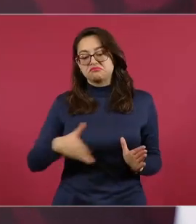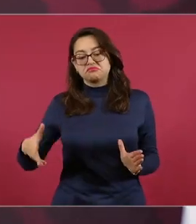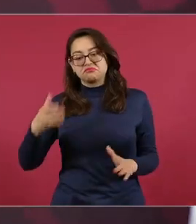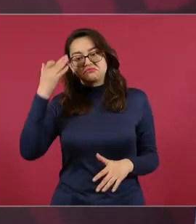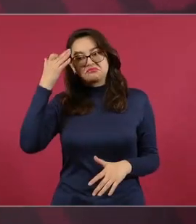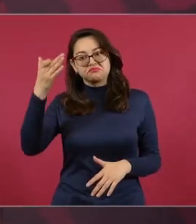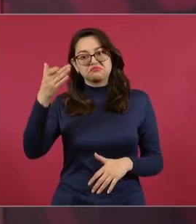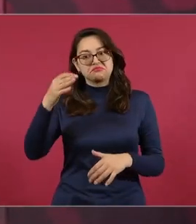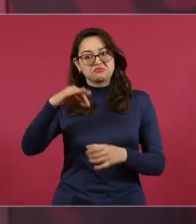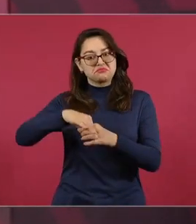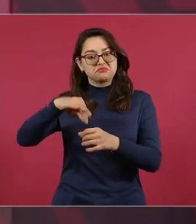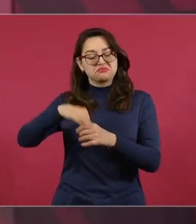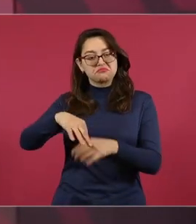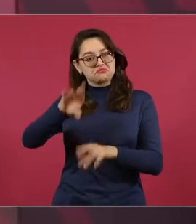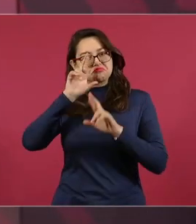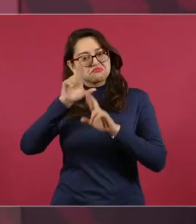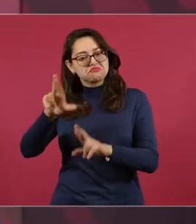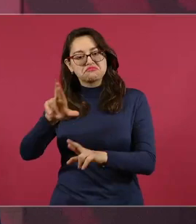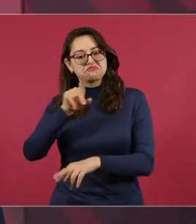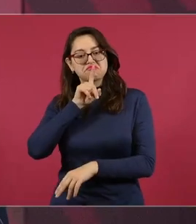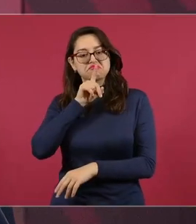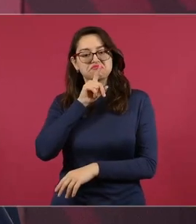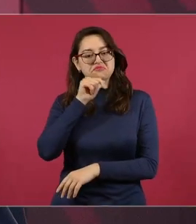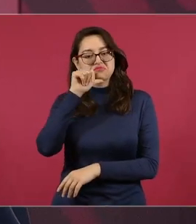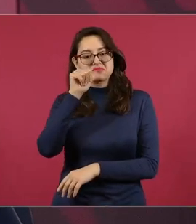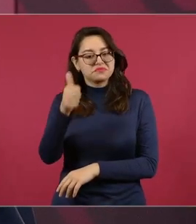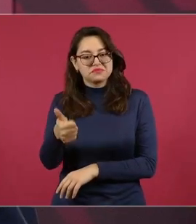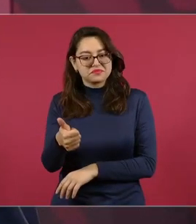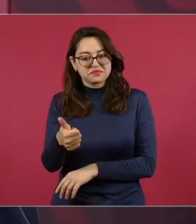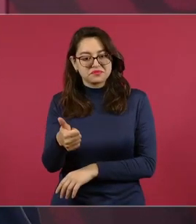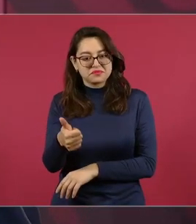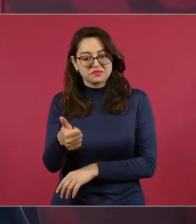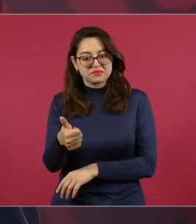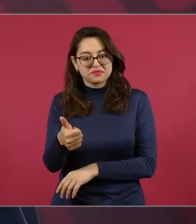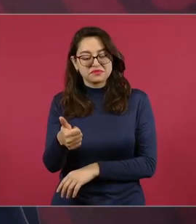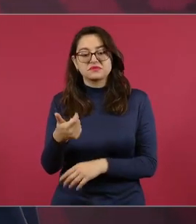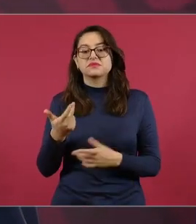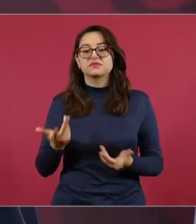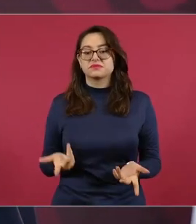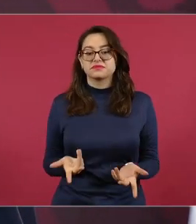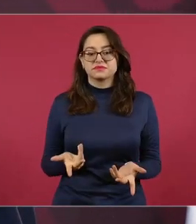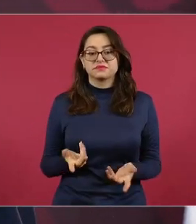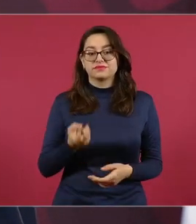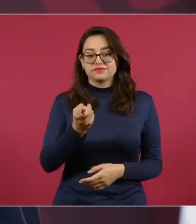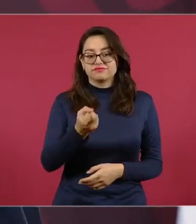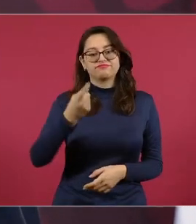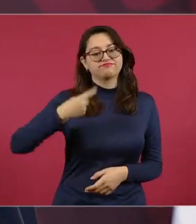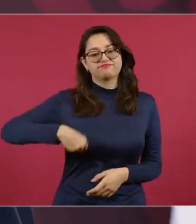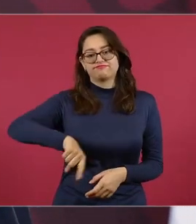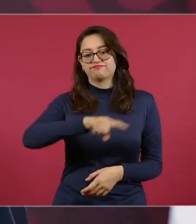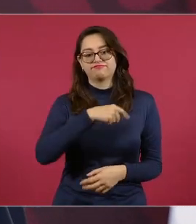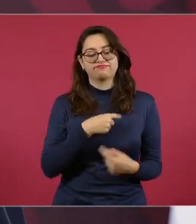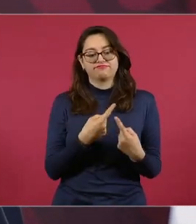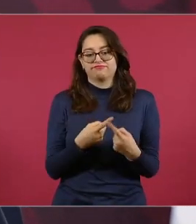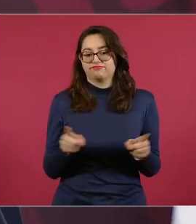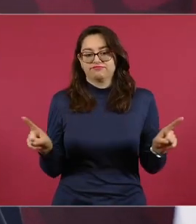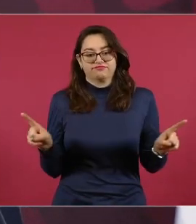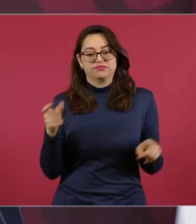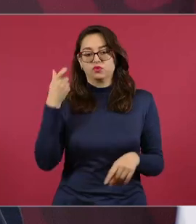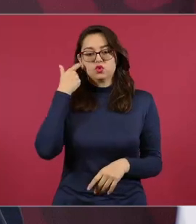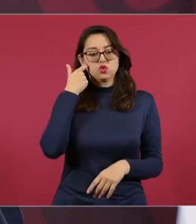que no se respetaban los tiempos y había